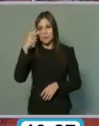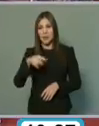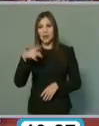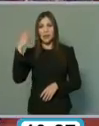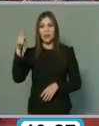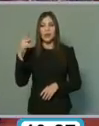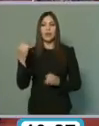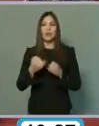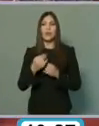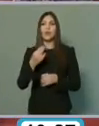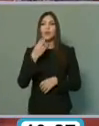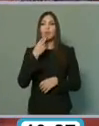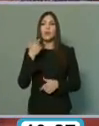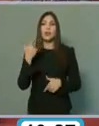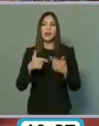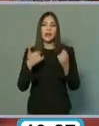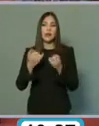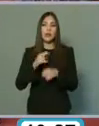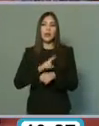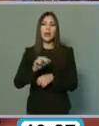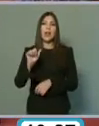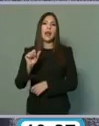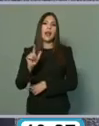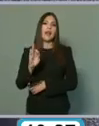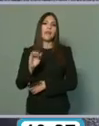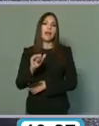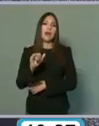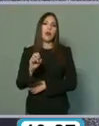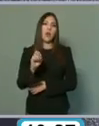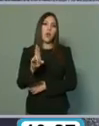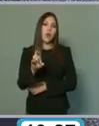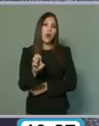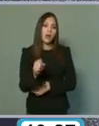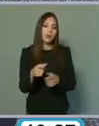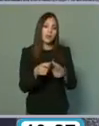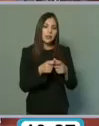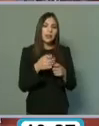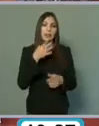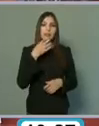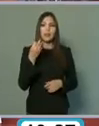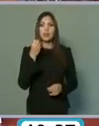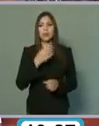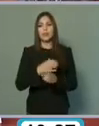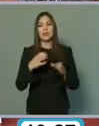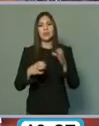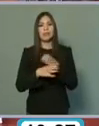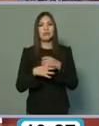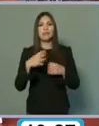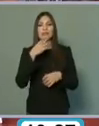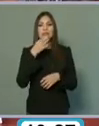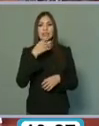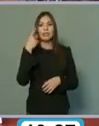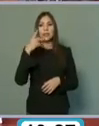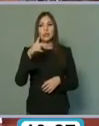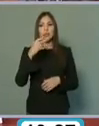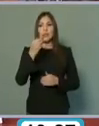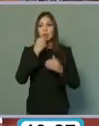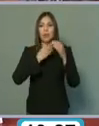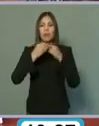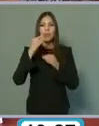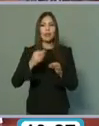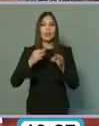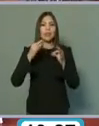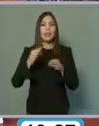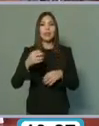proviene de Uruguay, los alfajores, ¿verdad? Y todos aquellos productos que forman parte de la comida regional. Más allá